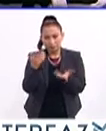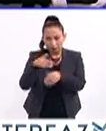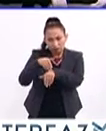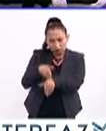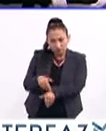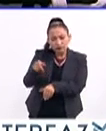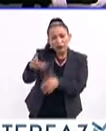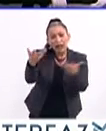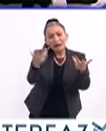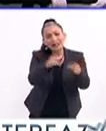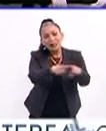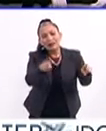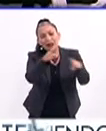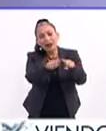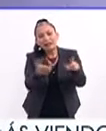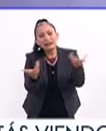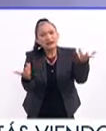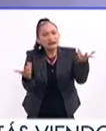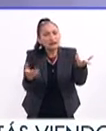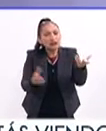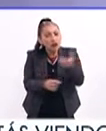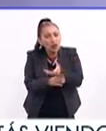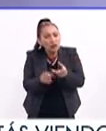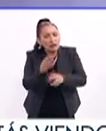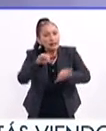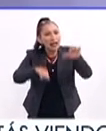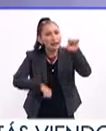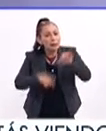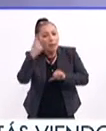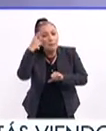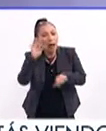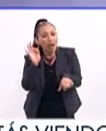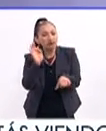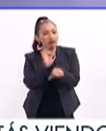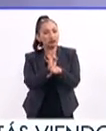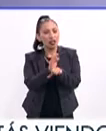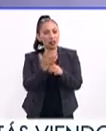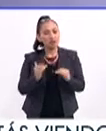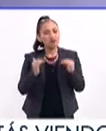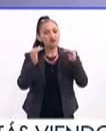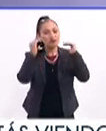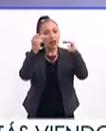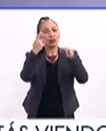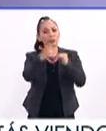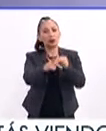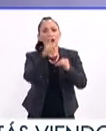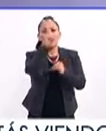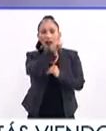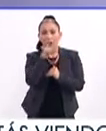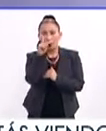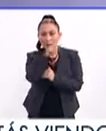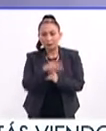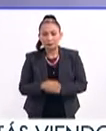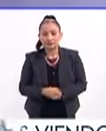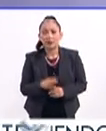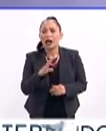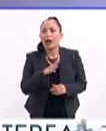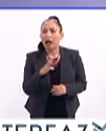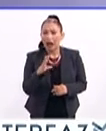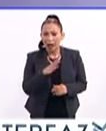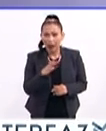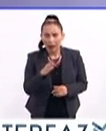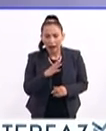desarrollan diversas acciones y estrategias para fortalecer y revitalizar estas lenguas. Hay